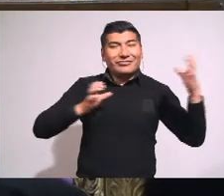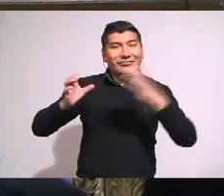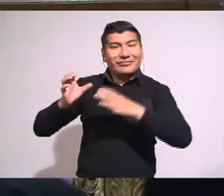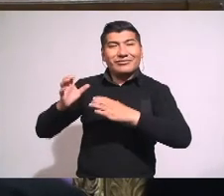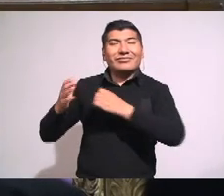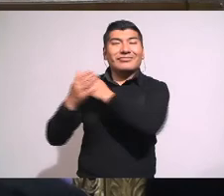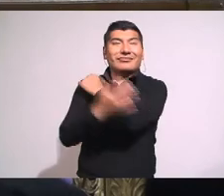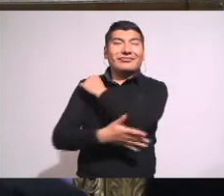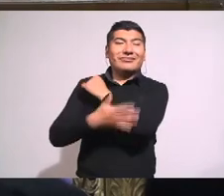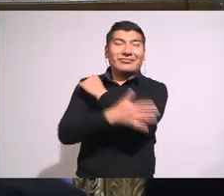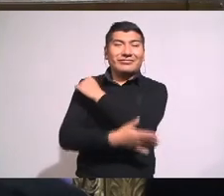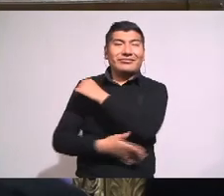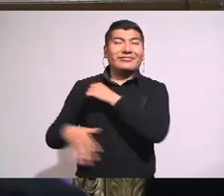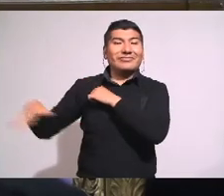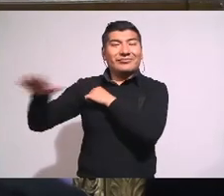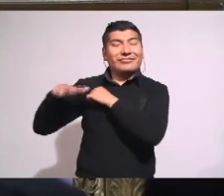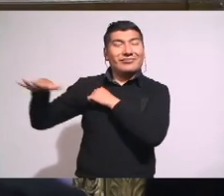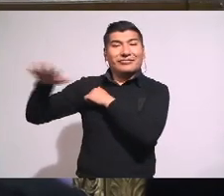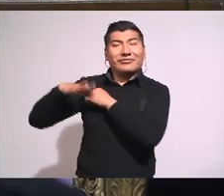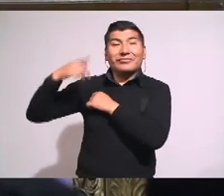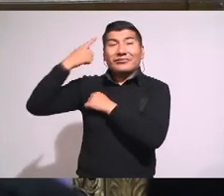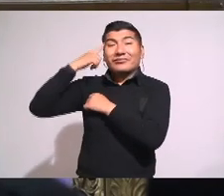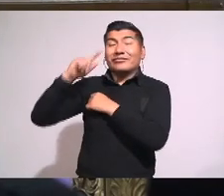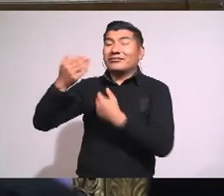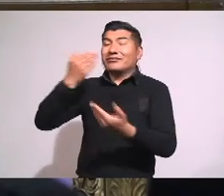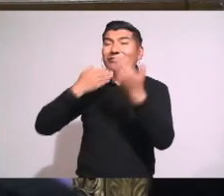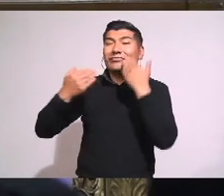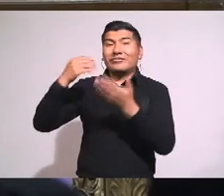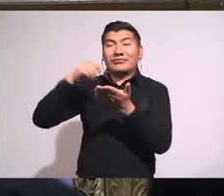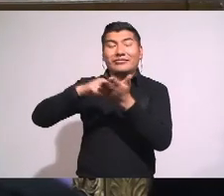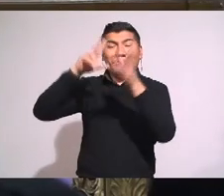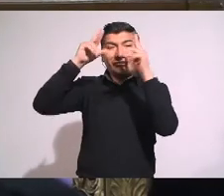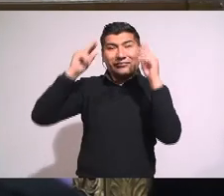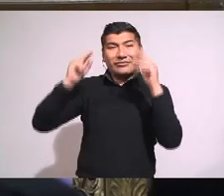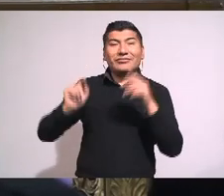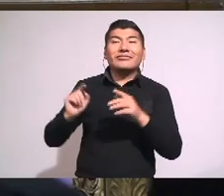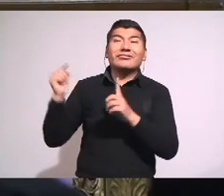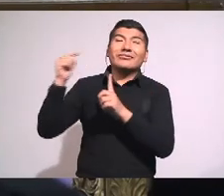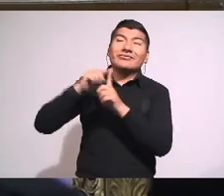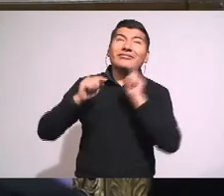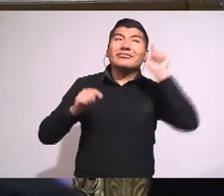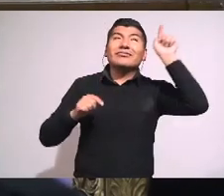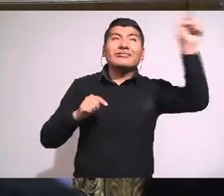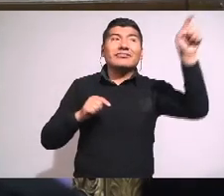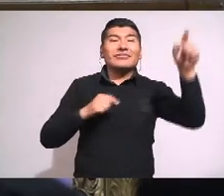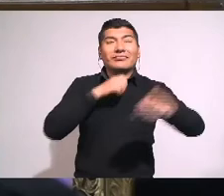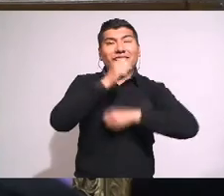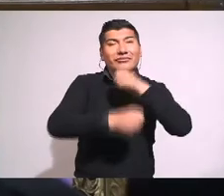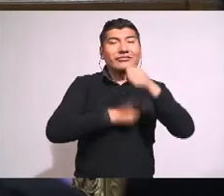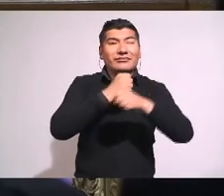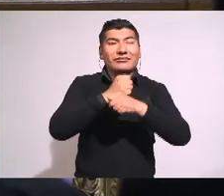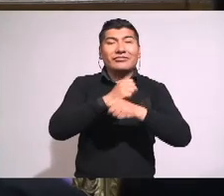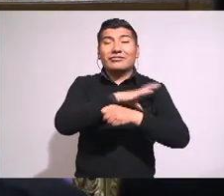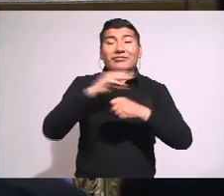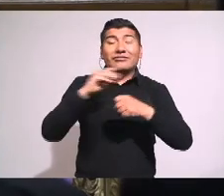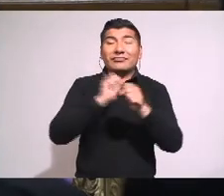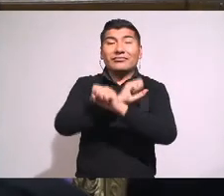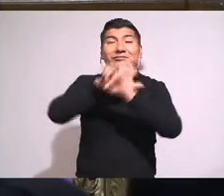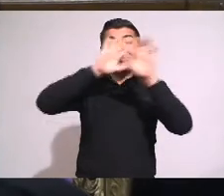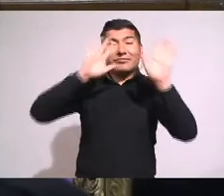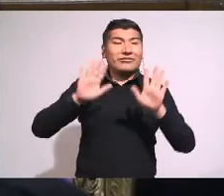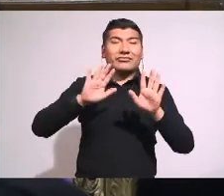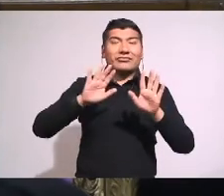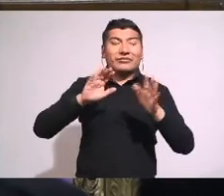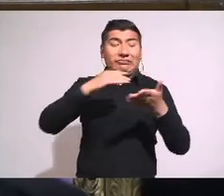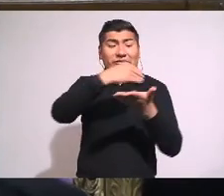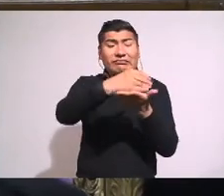¿no? Para que coman toda esta Navidad hasta el próximo año. Y lógicamente he dicho, no, pues